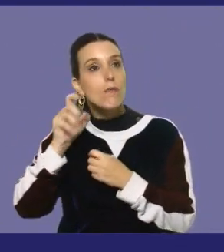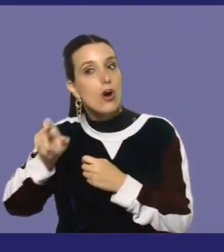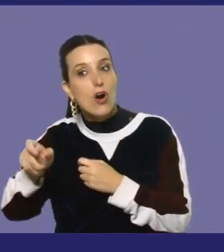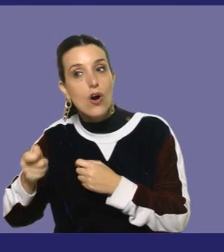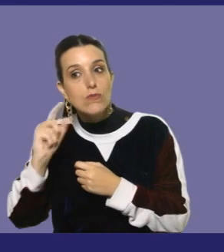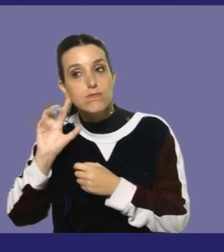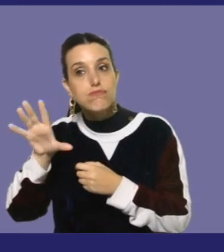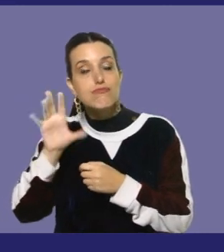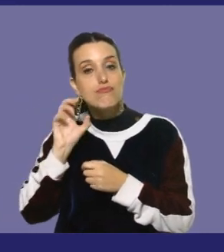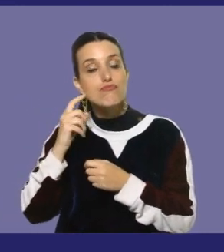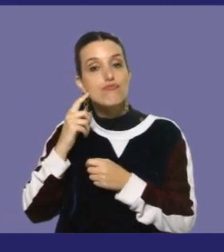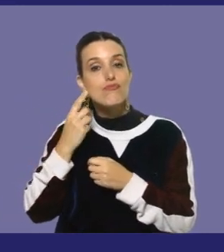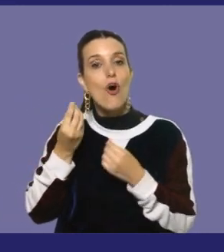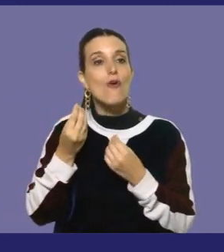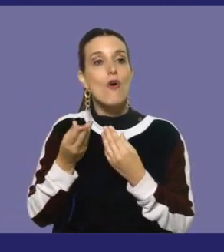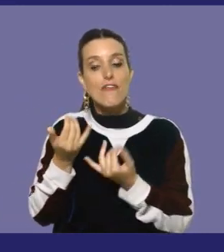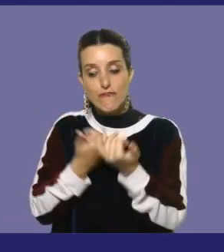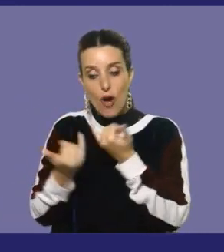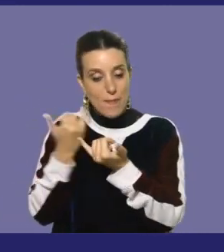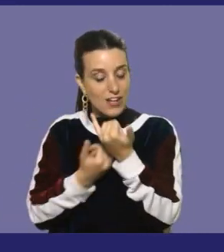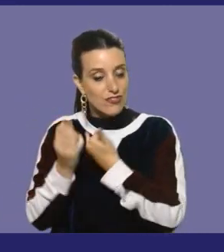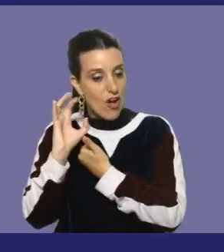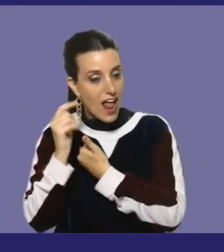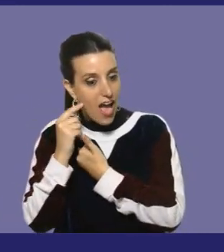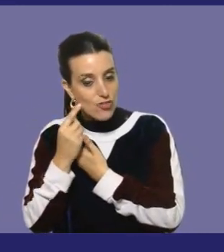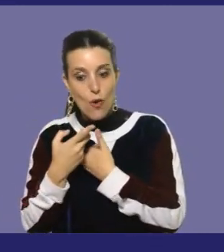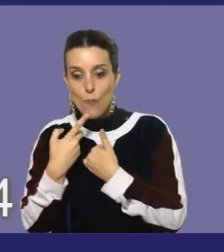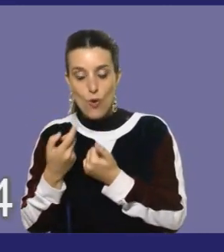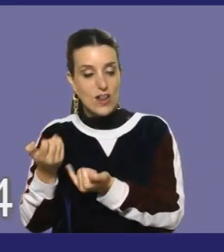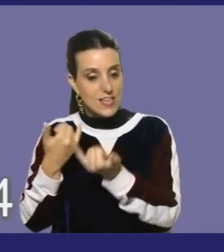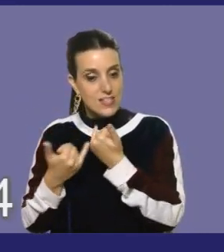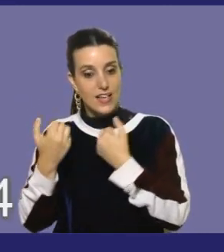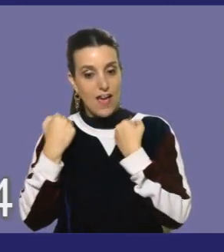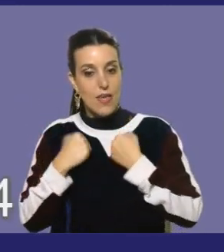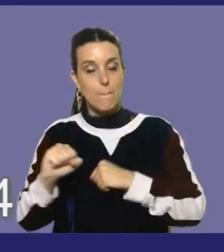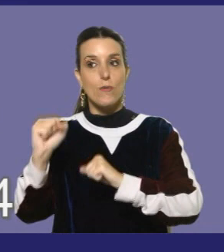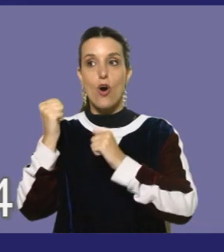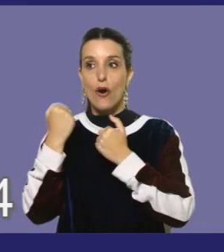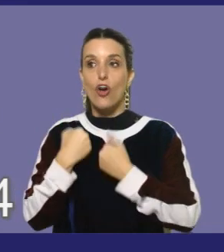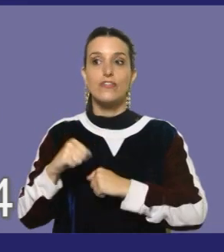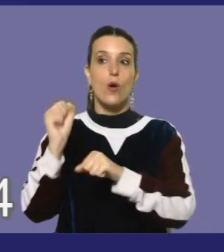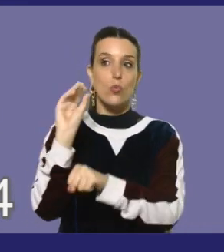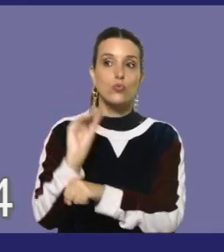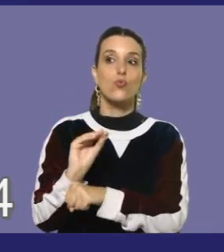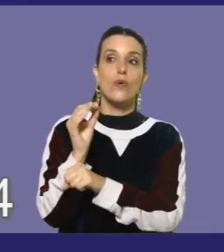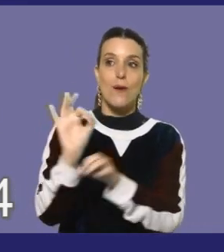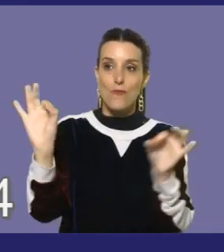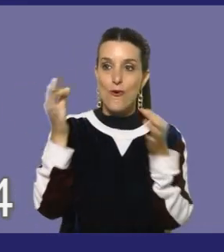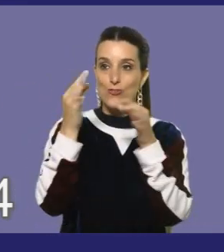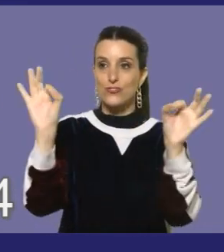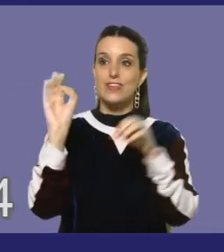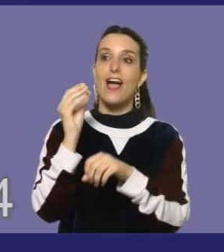viven, desde la información, la política, el deporte, la cultura, la música, el